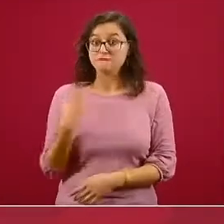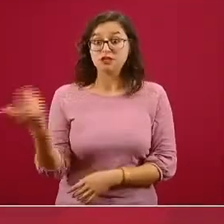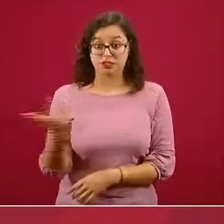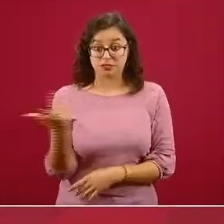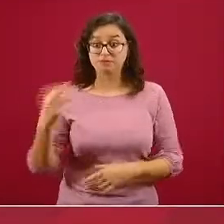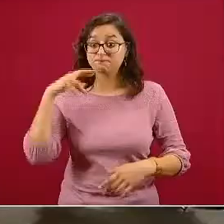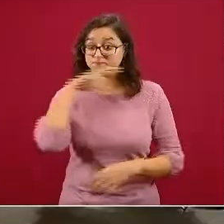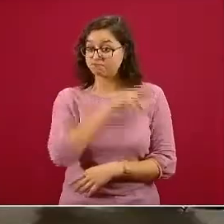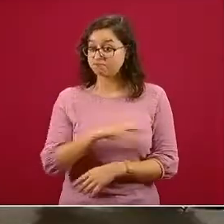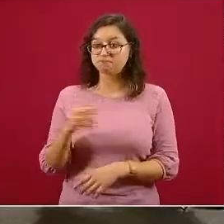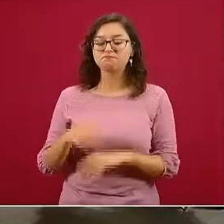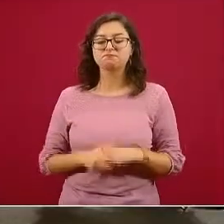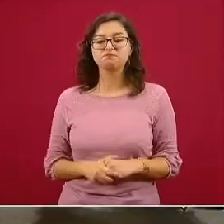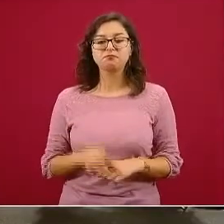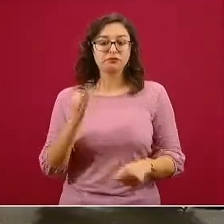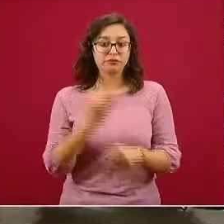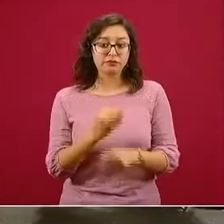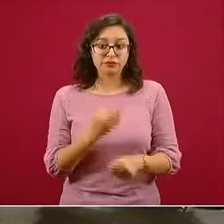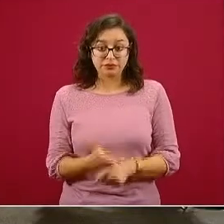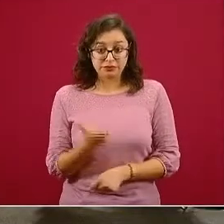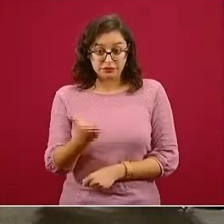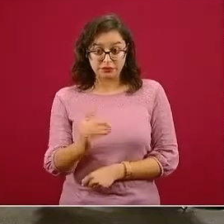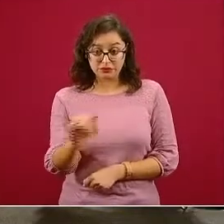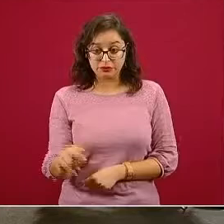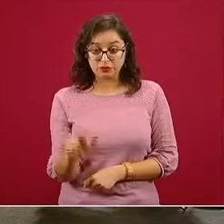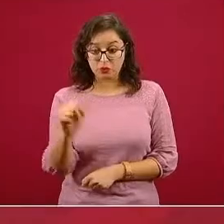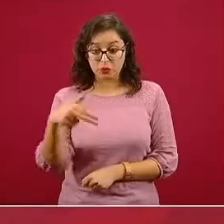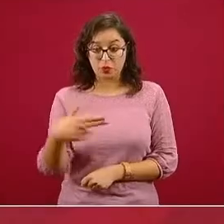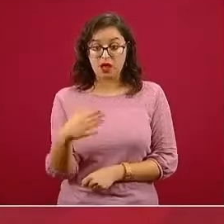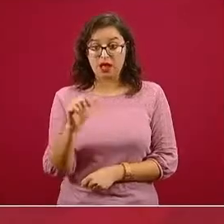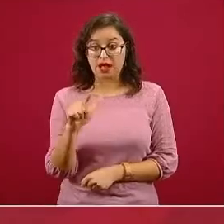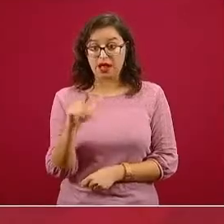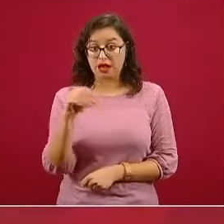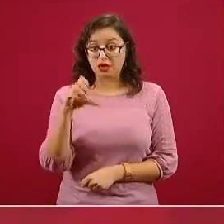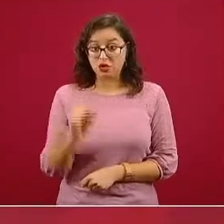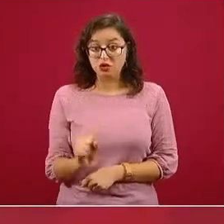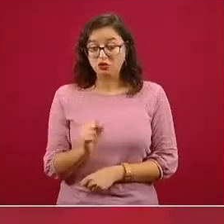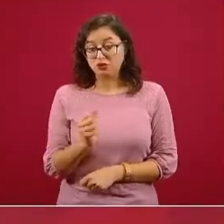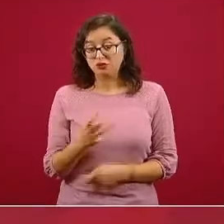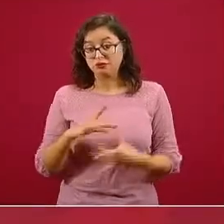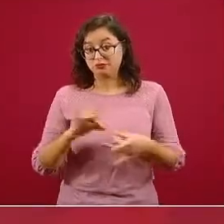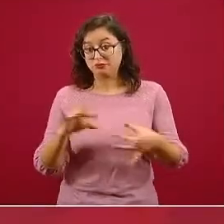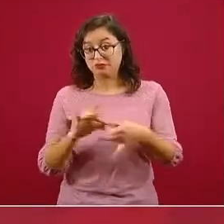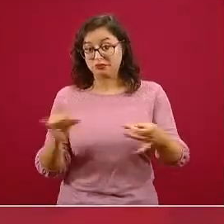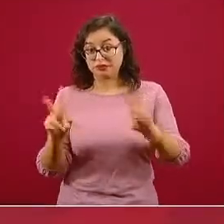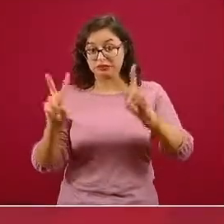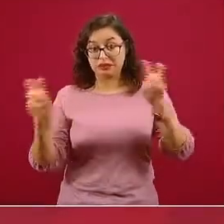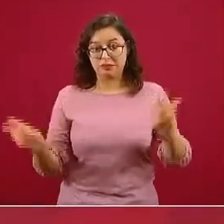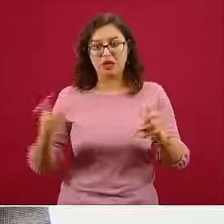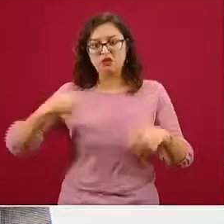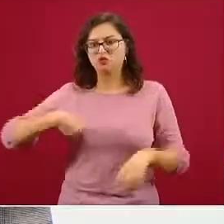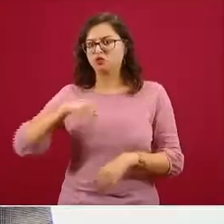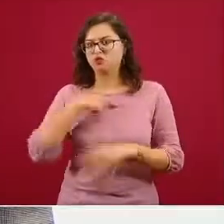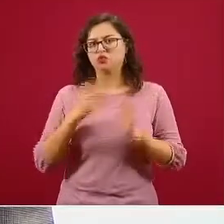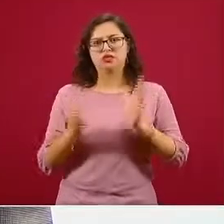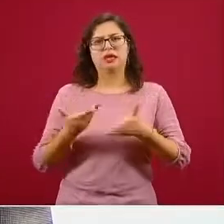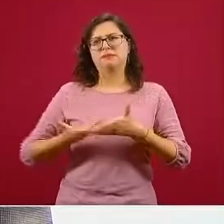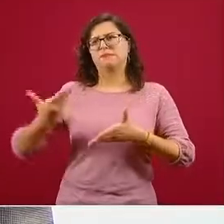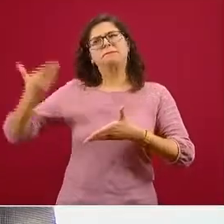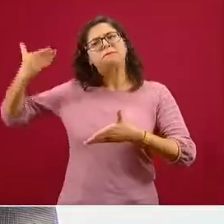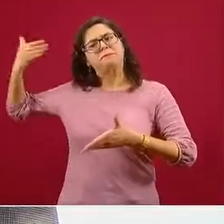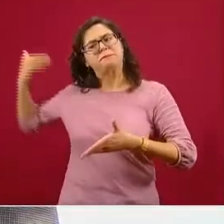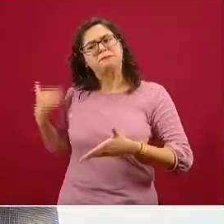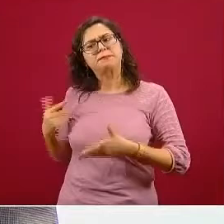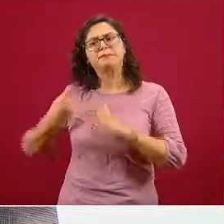En este caso, lo que nos ocupa, lo que comenta Juan Carlos Machorro de AM Noticias Querétaro, es un tema que habíamos tratado semanas atrás o